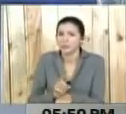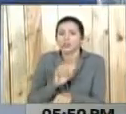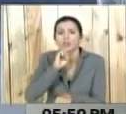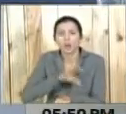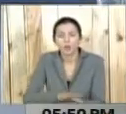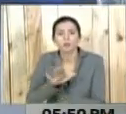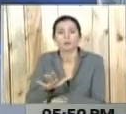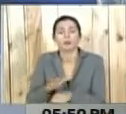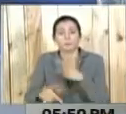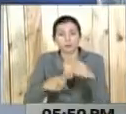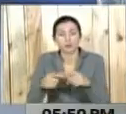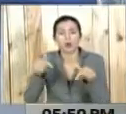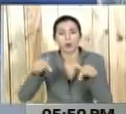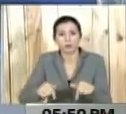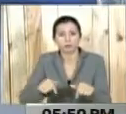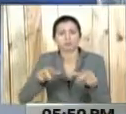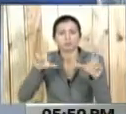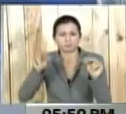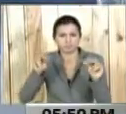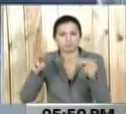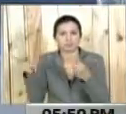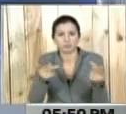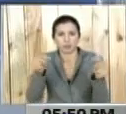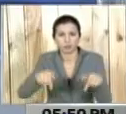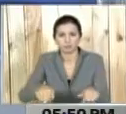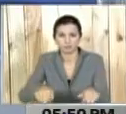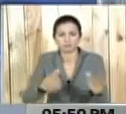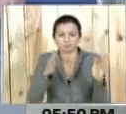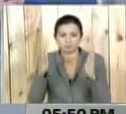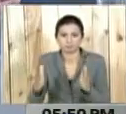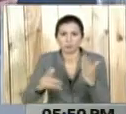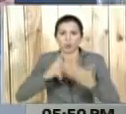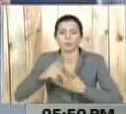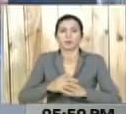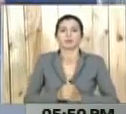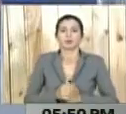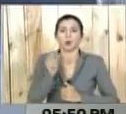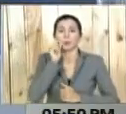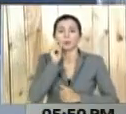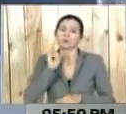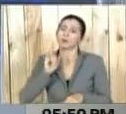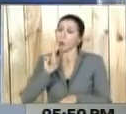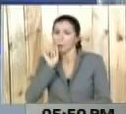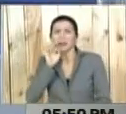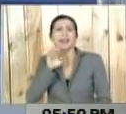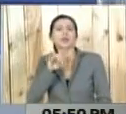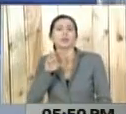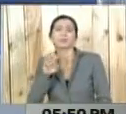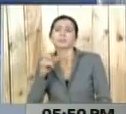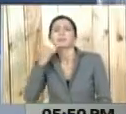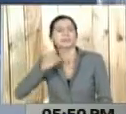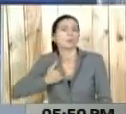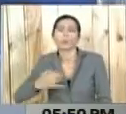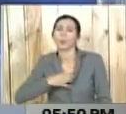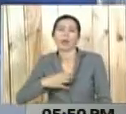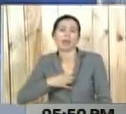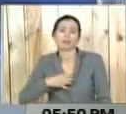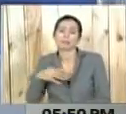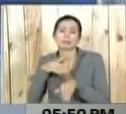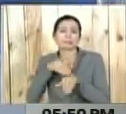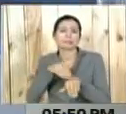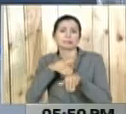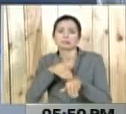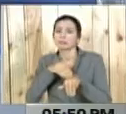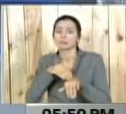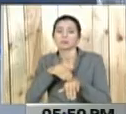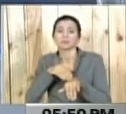de ese proceso vamos a estar hablando con los invitados en esta parte del programa. Edwin Rojas nos puede llegar, nos llamó por la lluvia. Está lloviendo en la regional